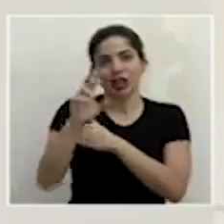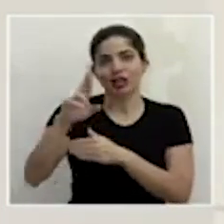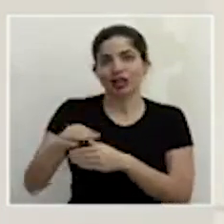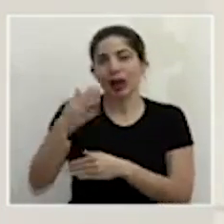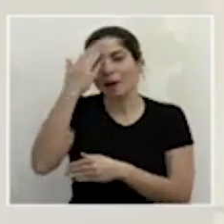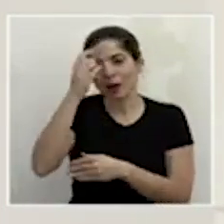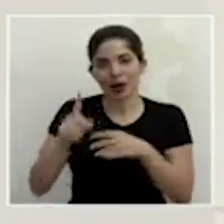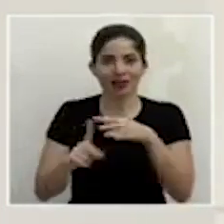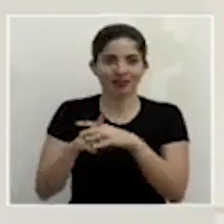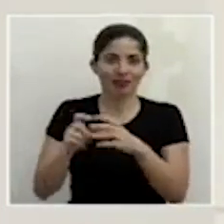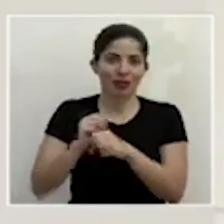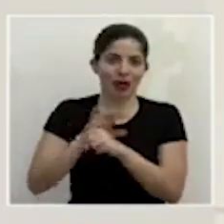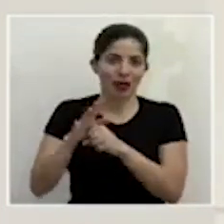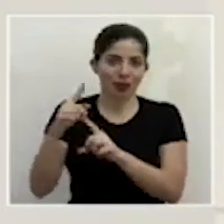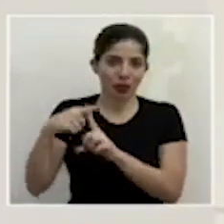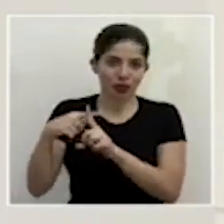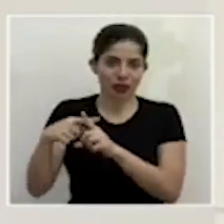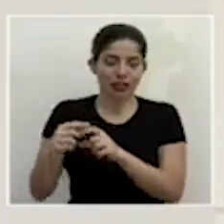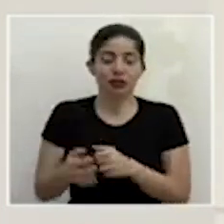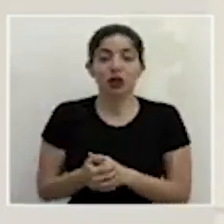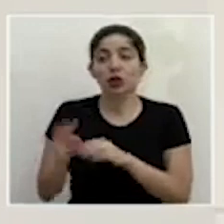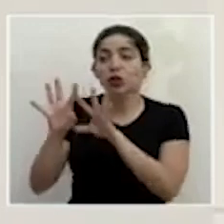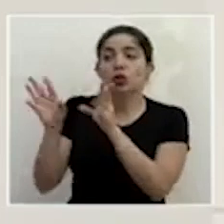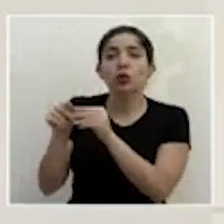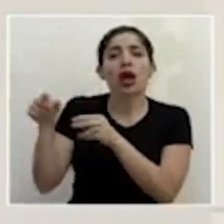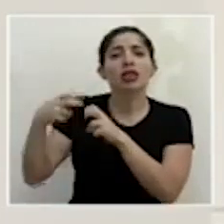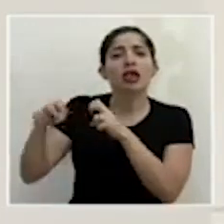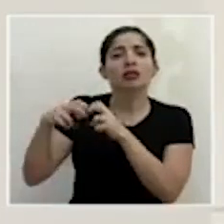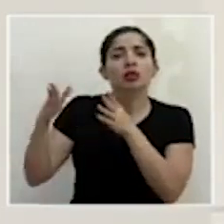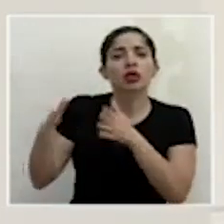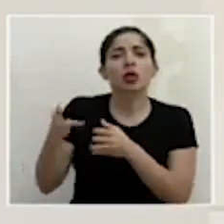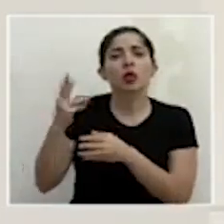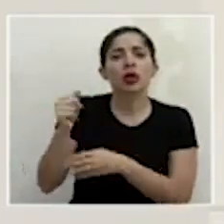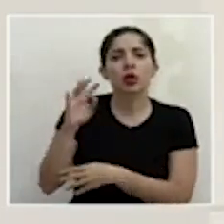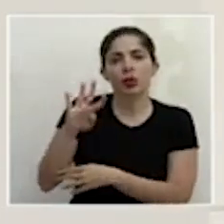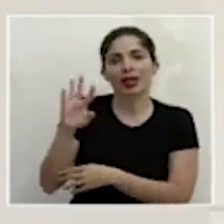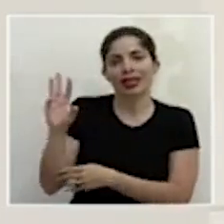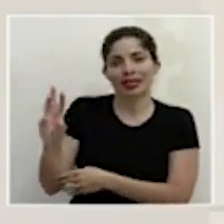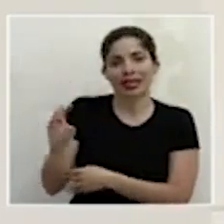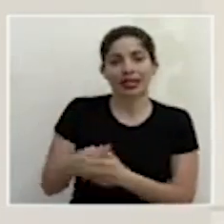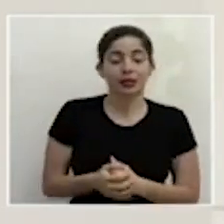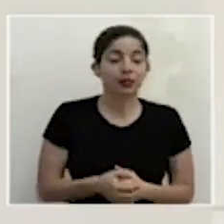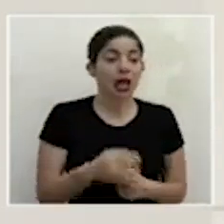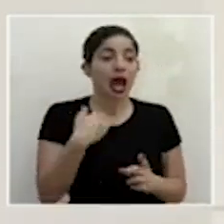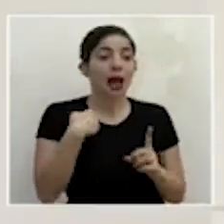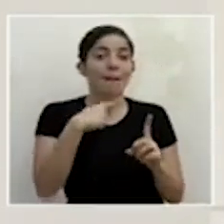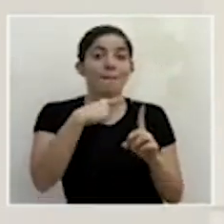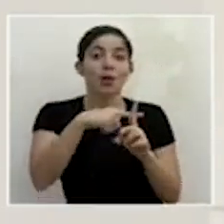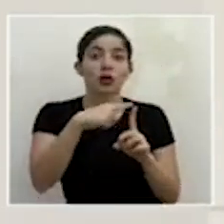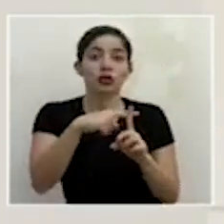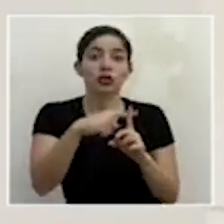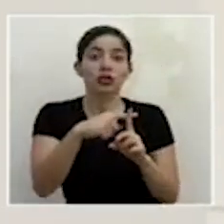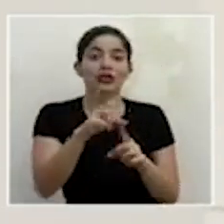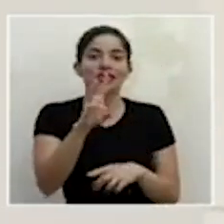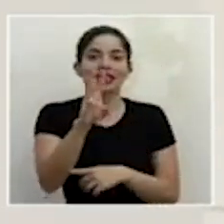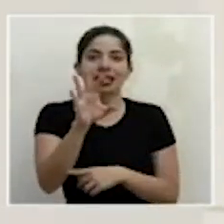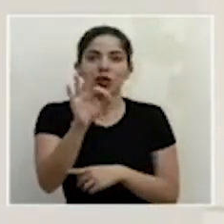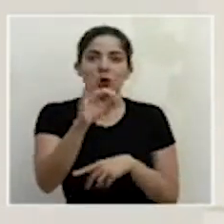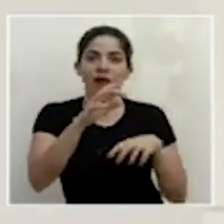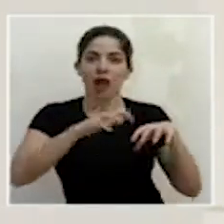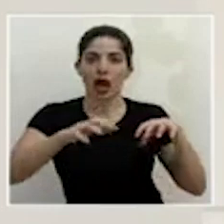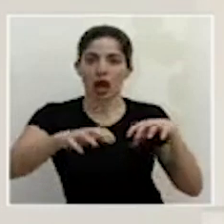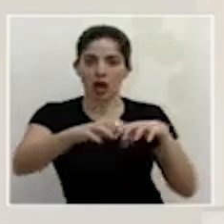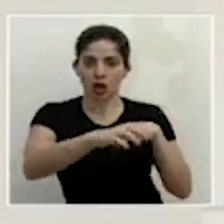prueba COVID-19, llegando a total de 46 transportistas. Se contabilizan casos positivos en 69 cantones.